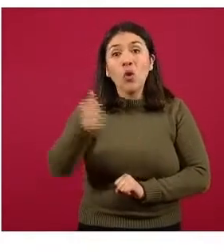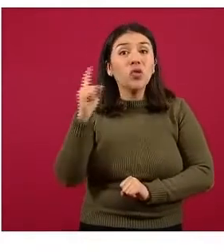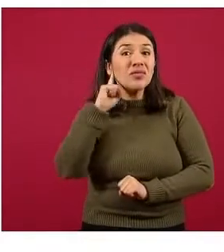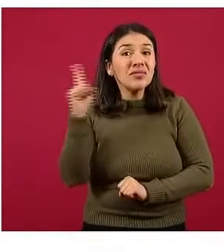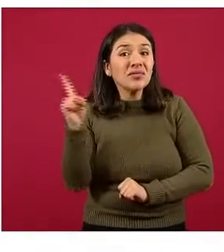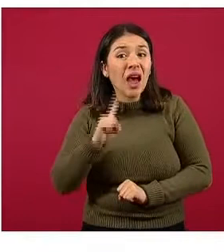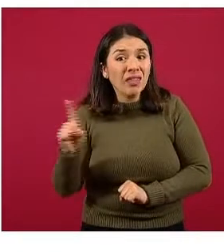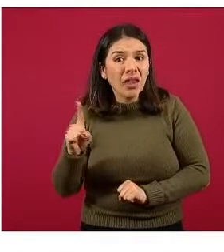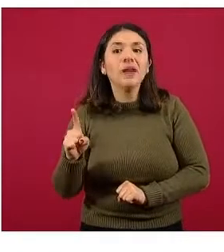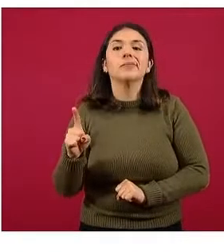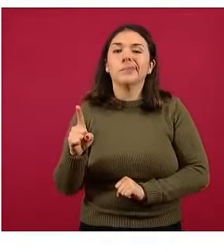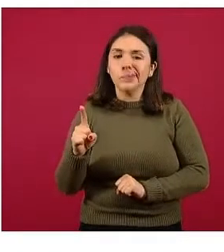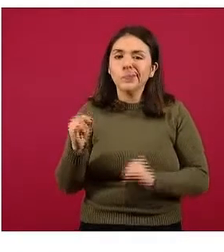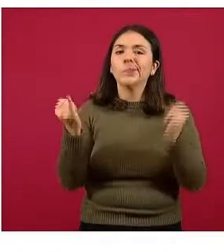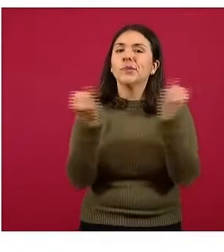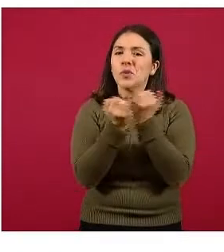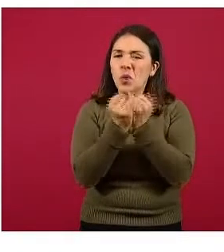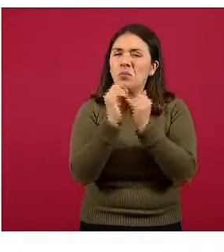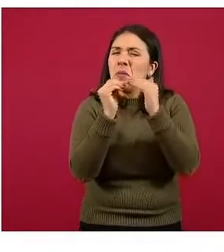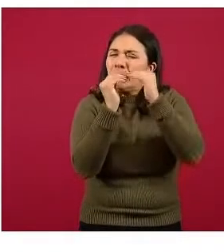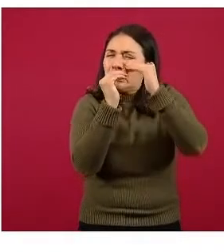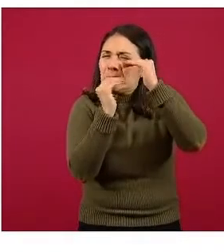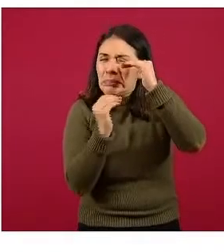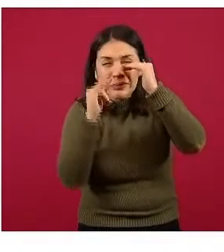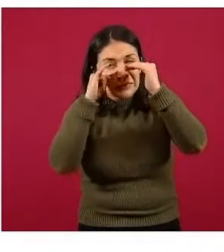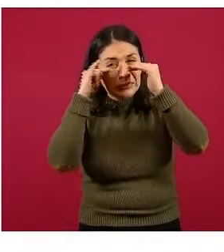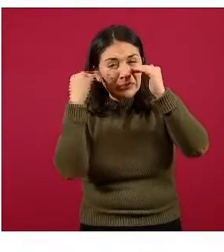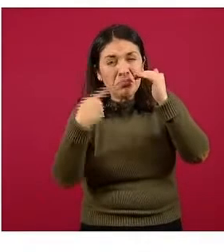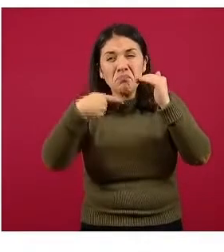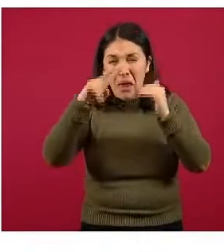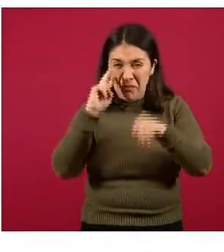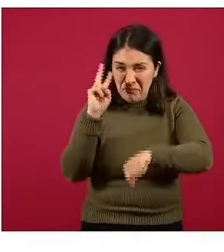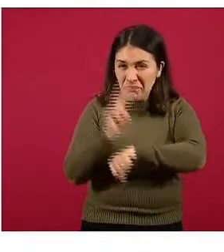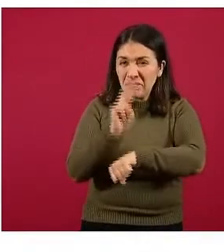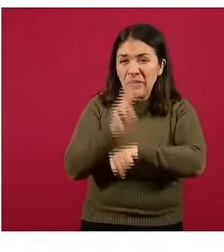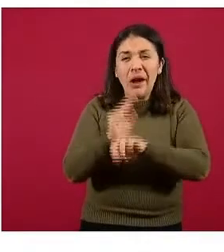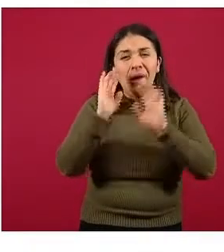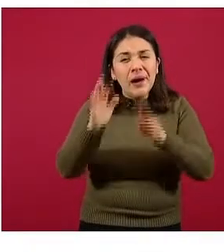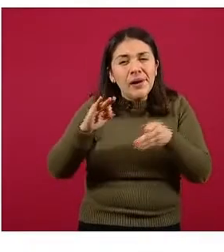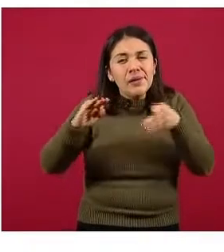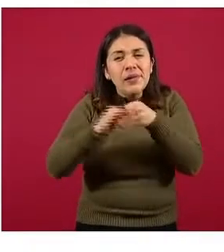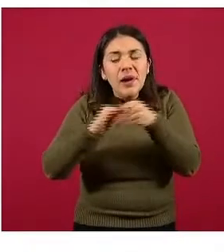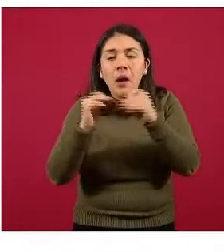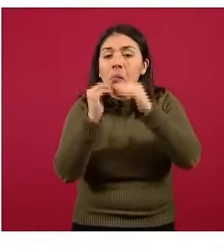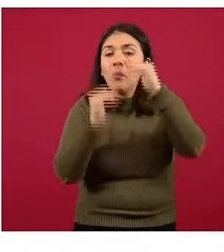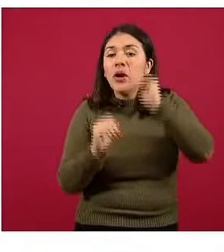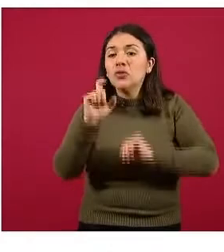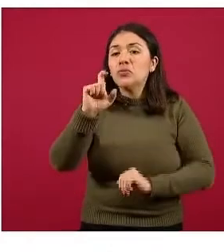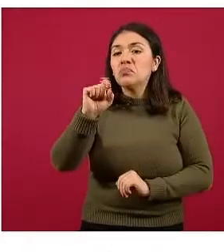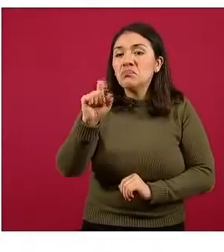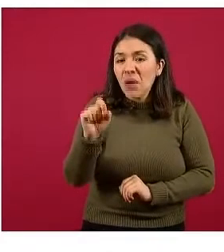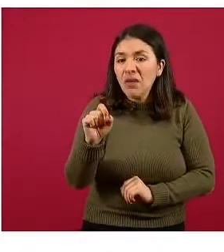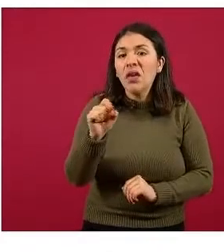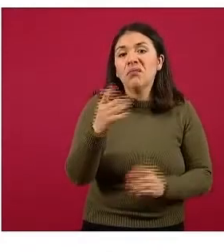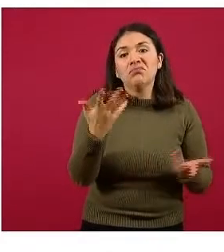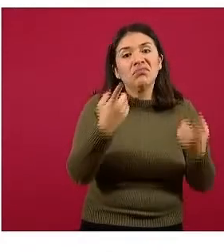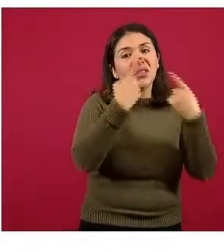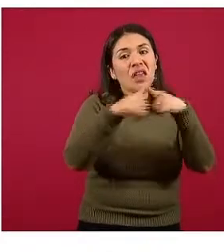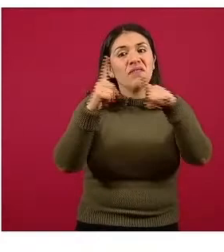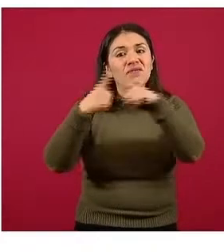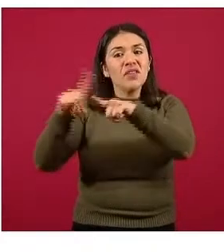un poco más, un poco menor, pero fíjense cómo ya llegando a menos 20 en los